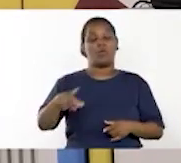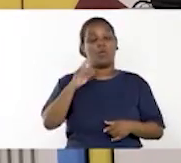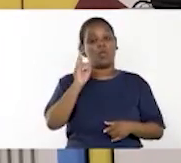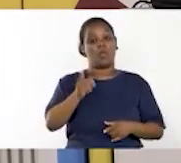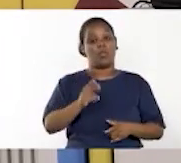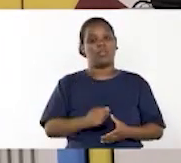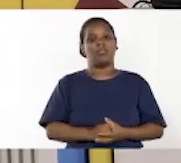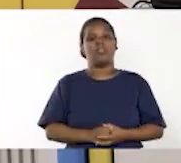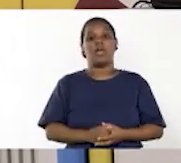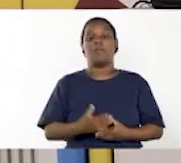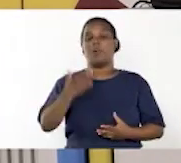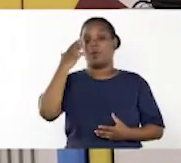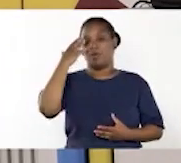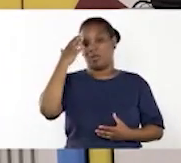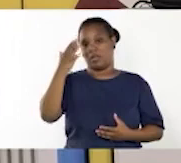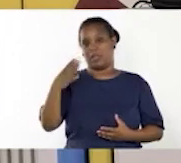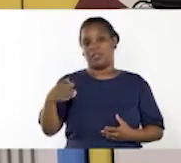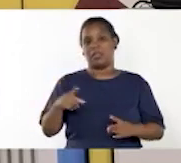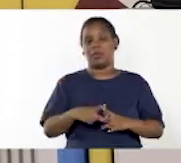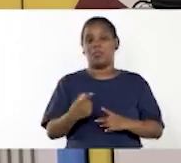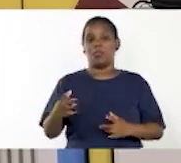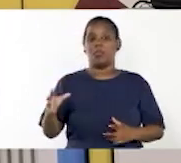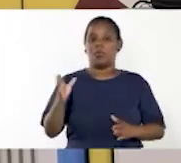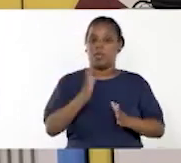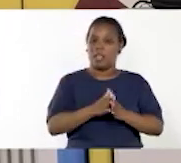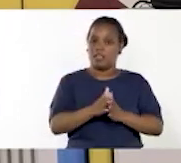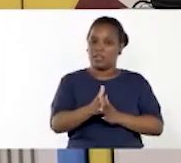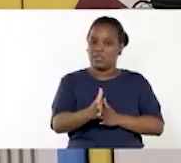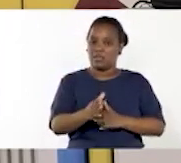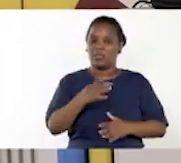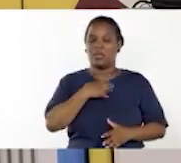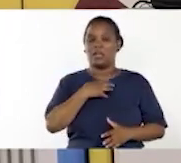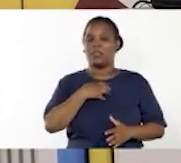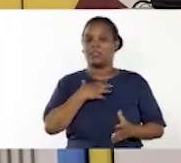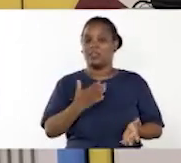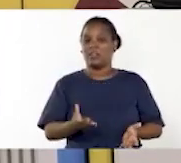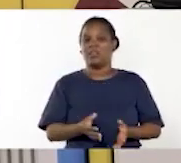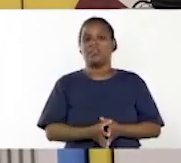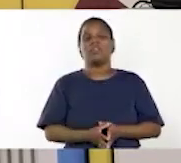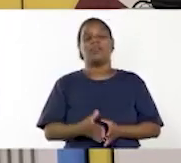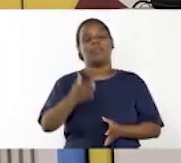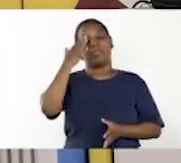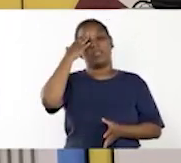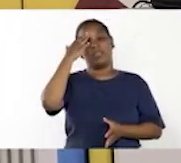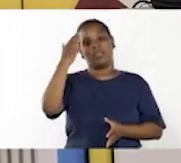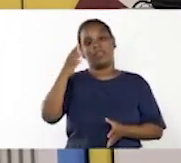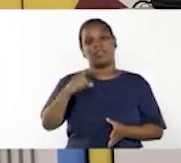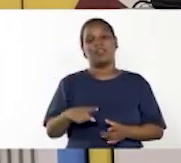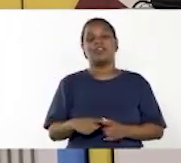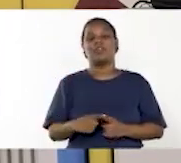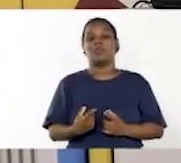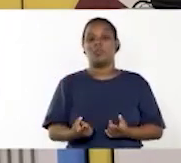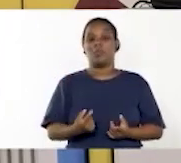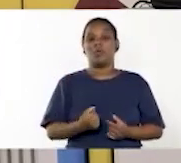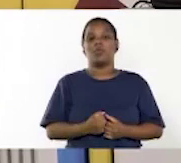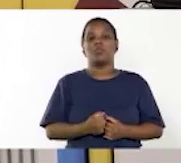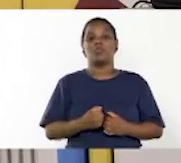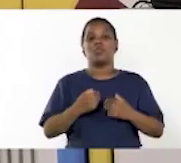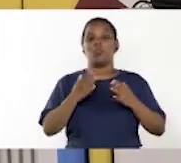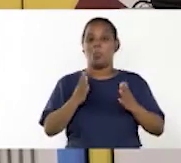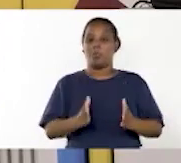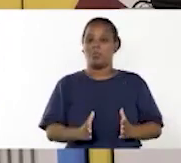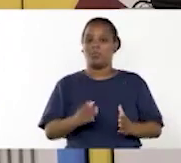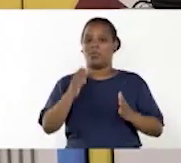orientamos. Gracias por todo, gracias por la disciplina que están teniendo y gracias por su actitud ante el estudio,